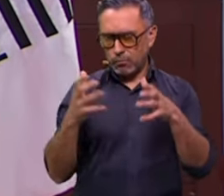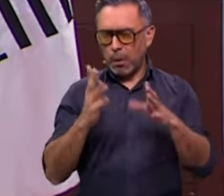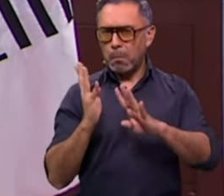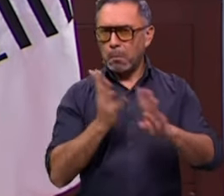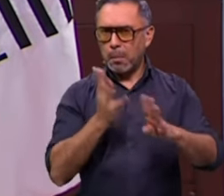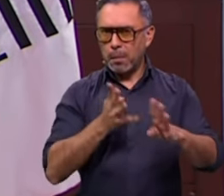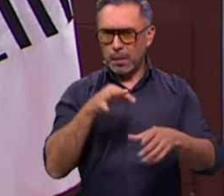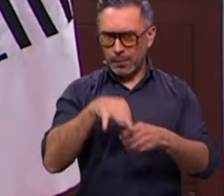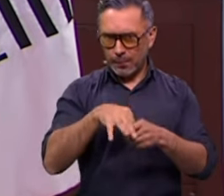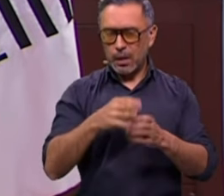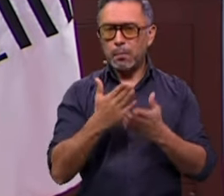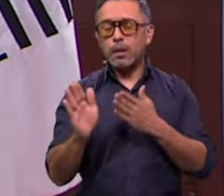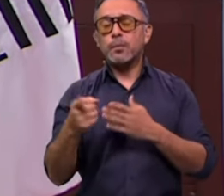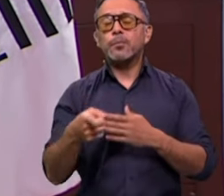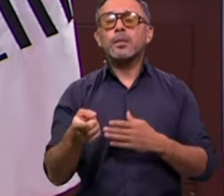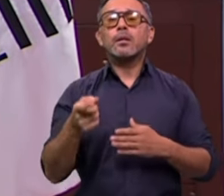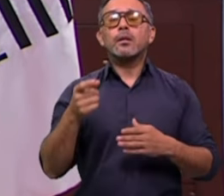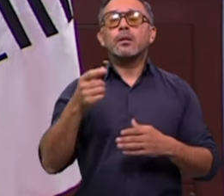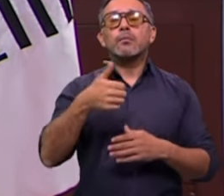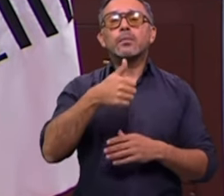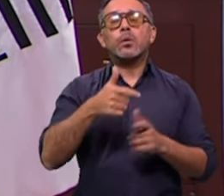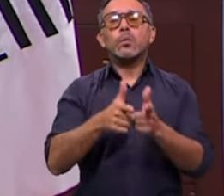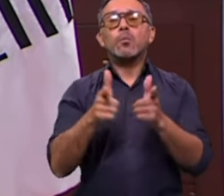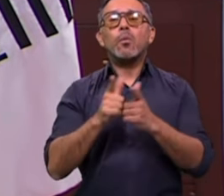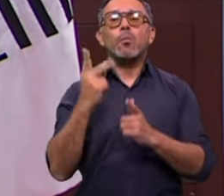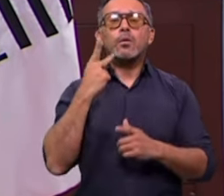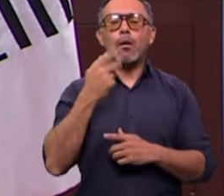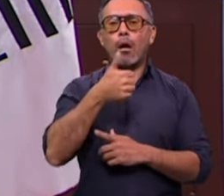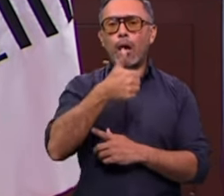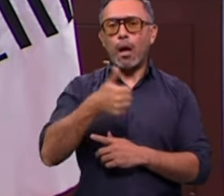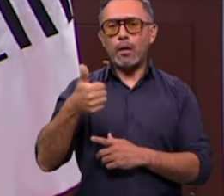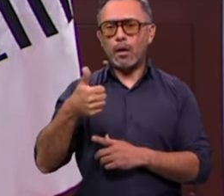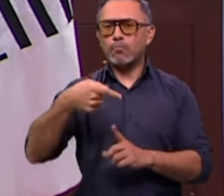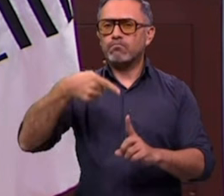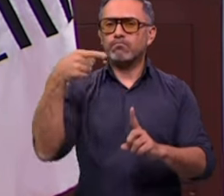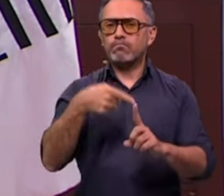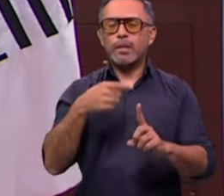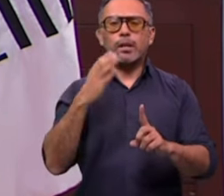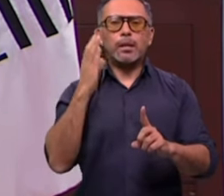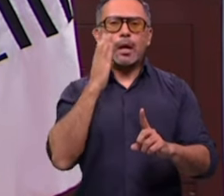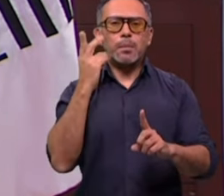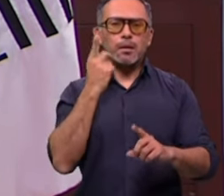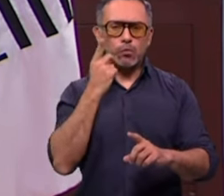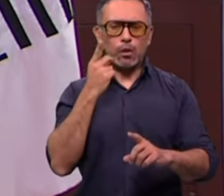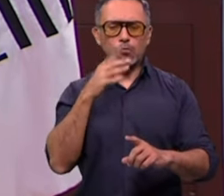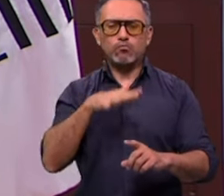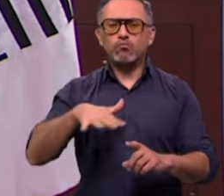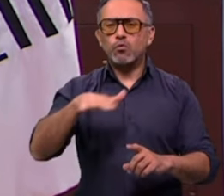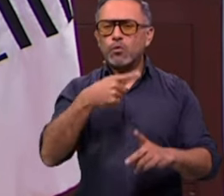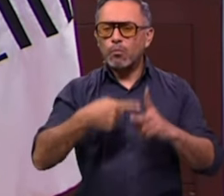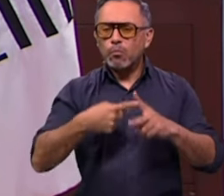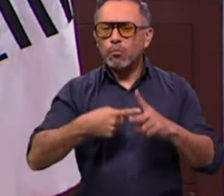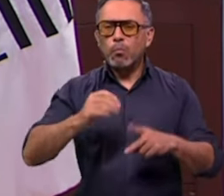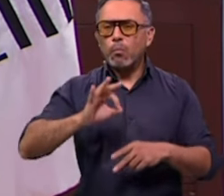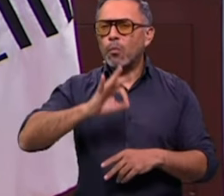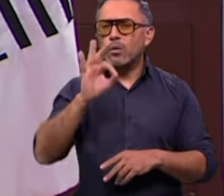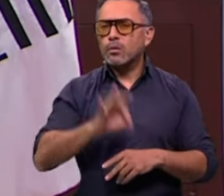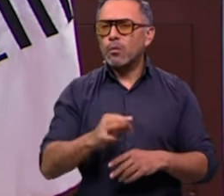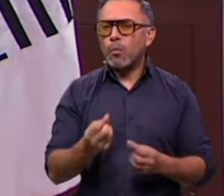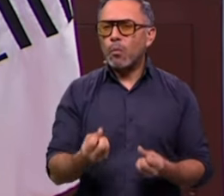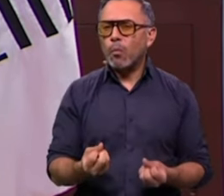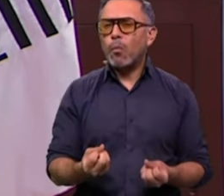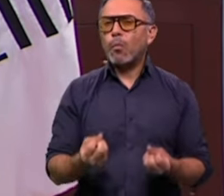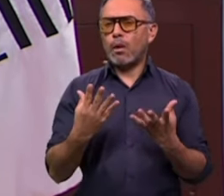rangos de votación obtenida por cada partido político para la Cámara de Diputadas y Diputados, las estimaciones se